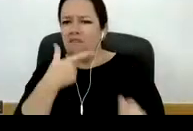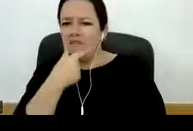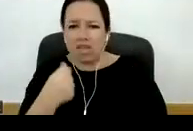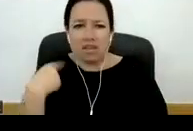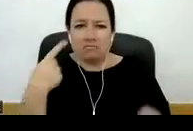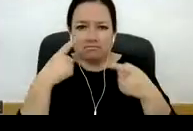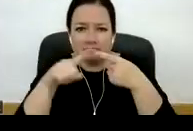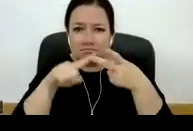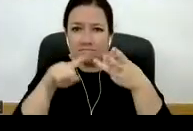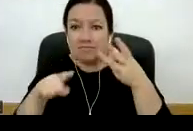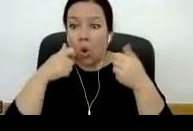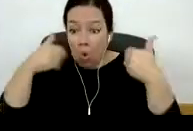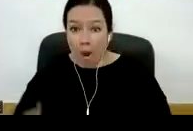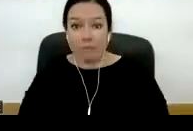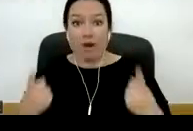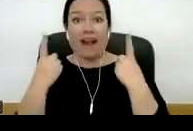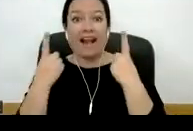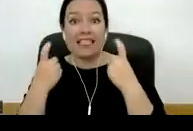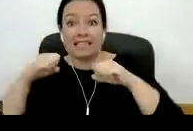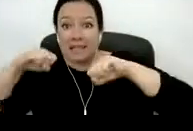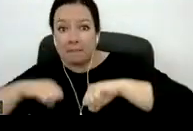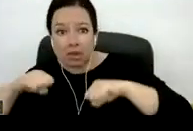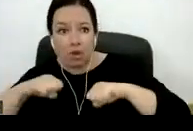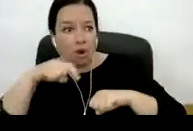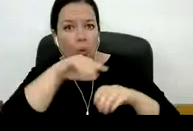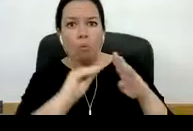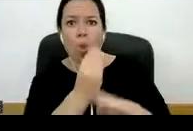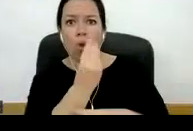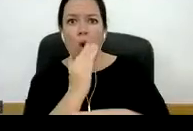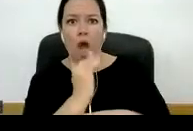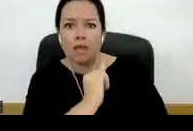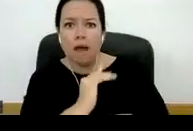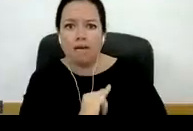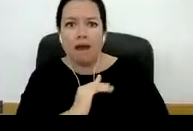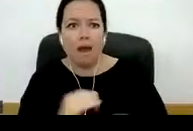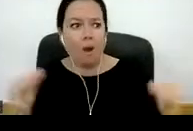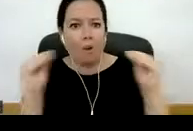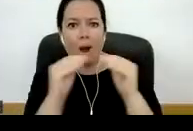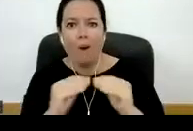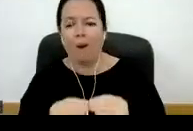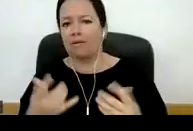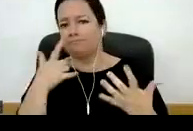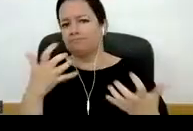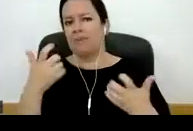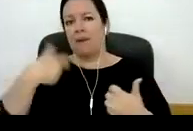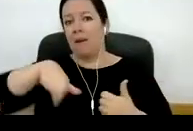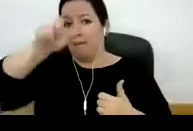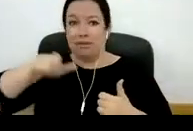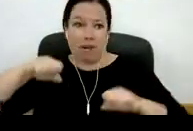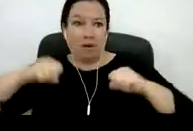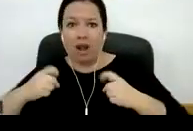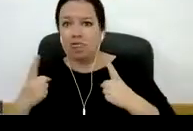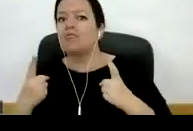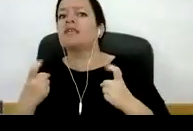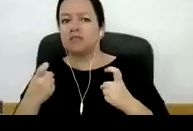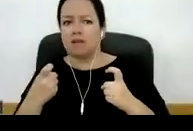una de las carencias que iba explorando, que me iba encontrando que son evidentes en las personas mayores, pues iba